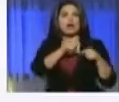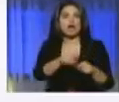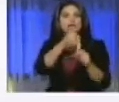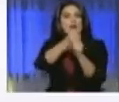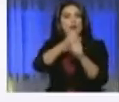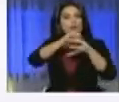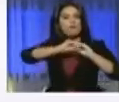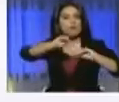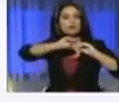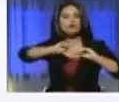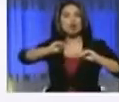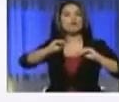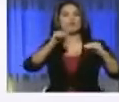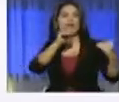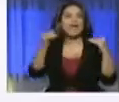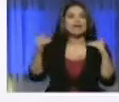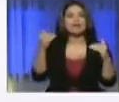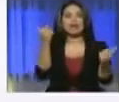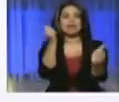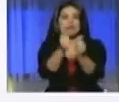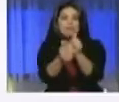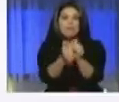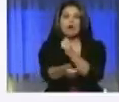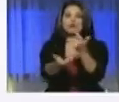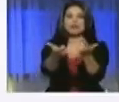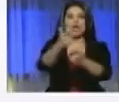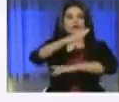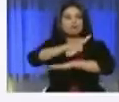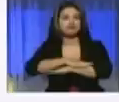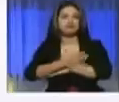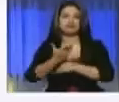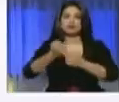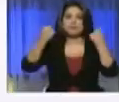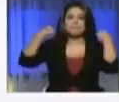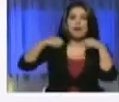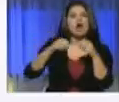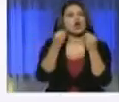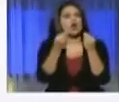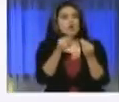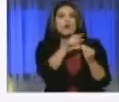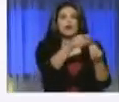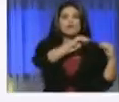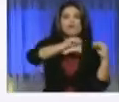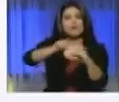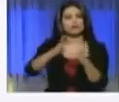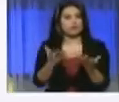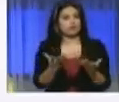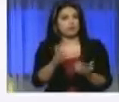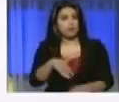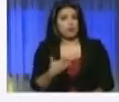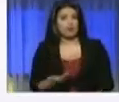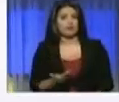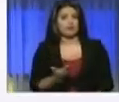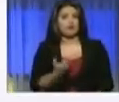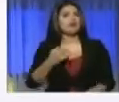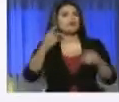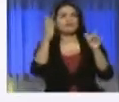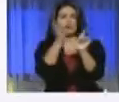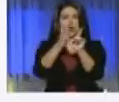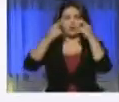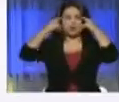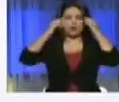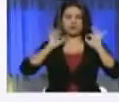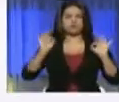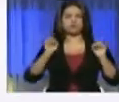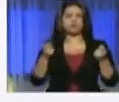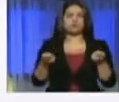deportiva, en la disciplina deportiva, en todo lo que tiene que ver con la preparación física, psicológica, a todos los